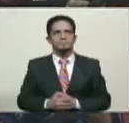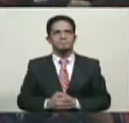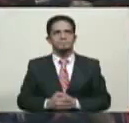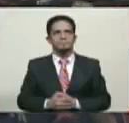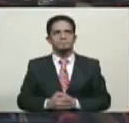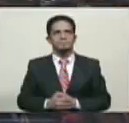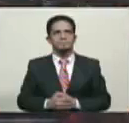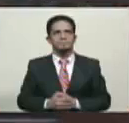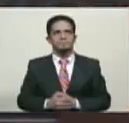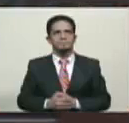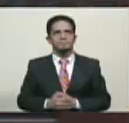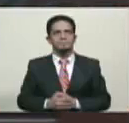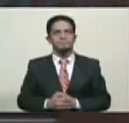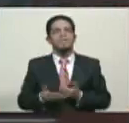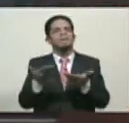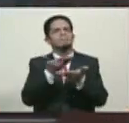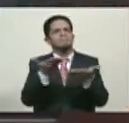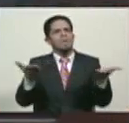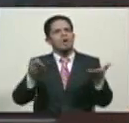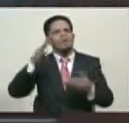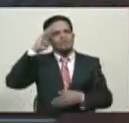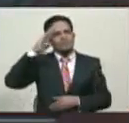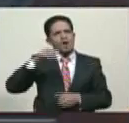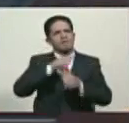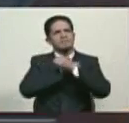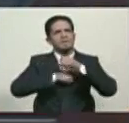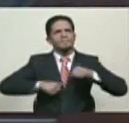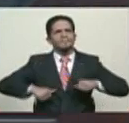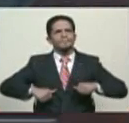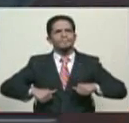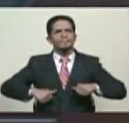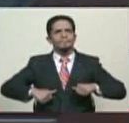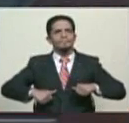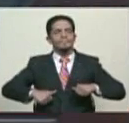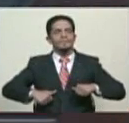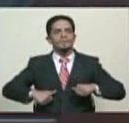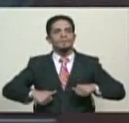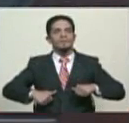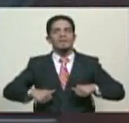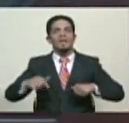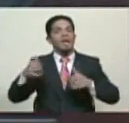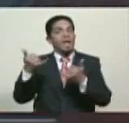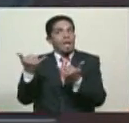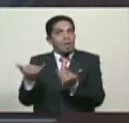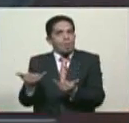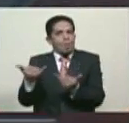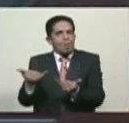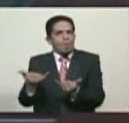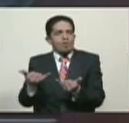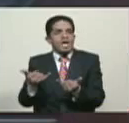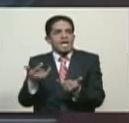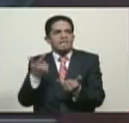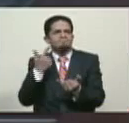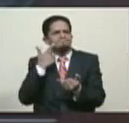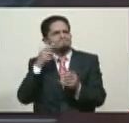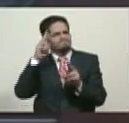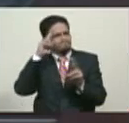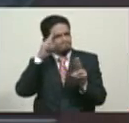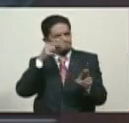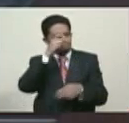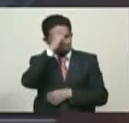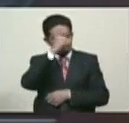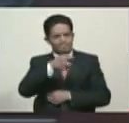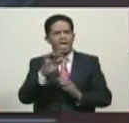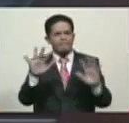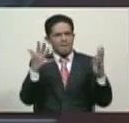A la Fuerza Armada Nacional Bolivariana, poco puede merecer en este momento que no sea un fervoroso aplauso por